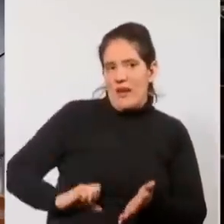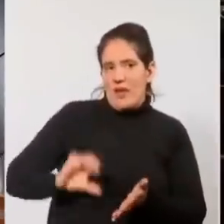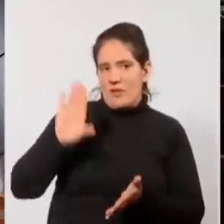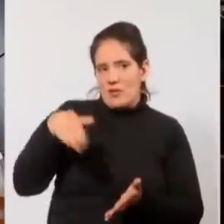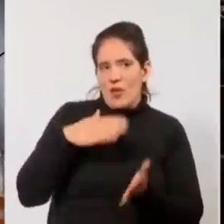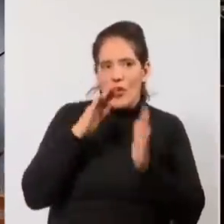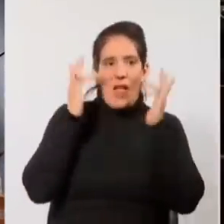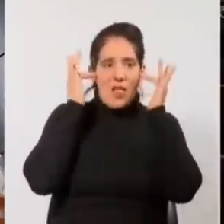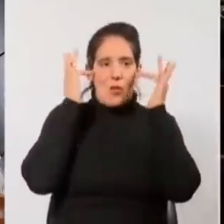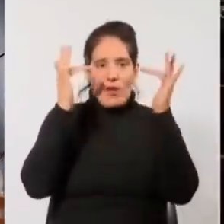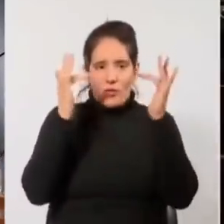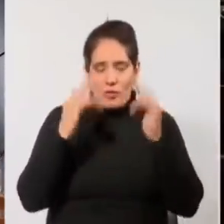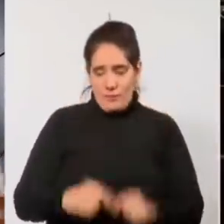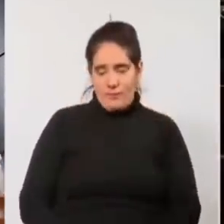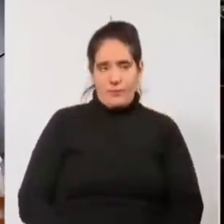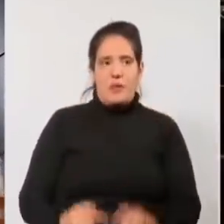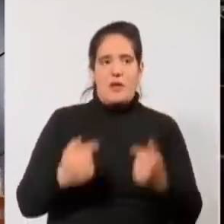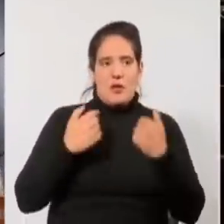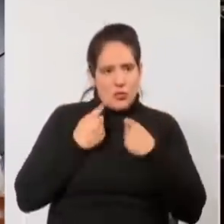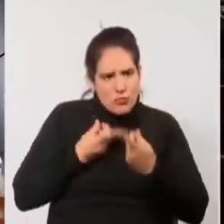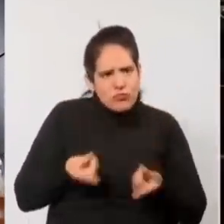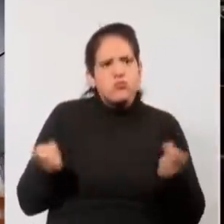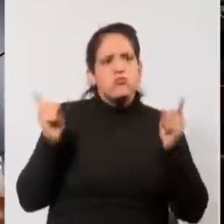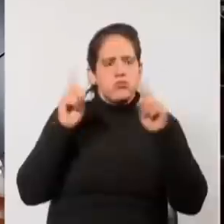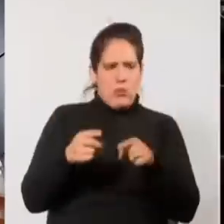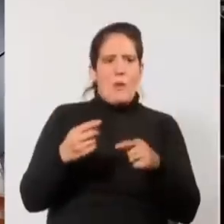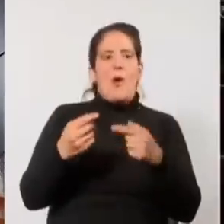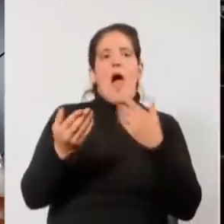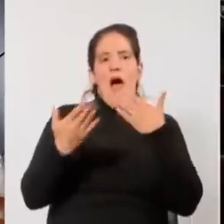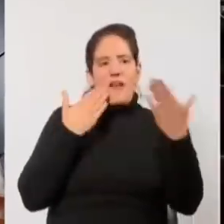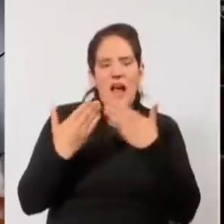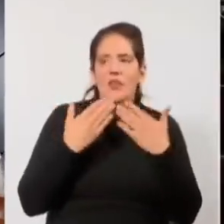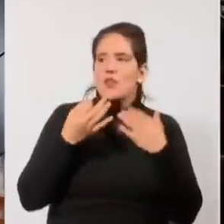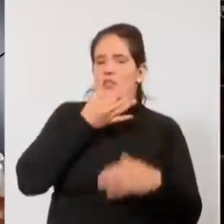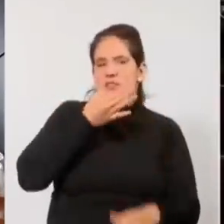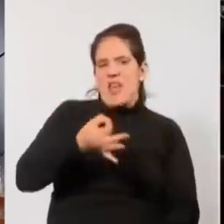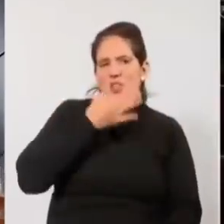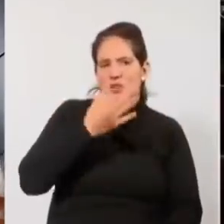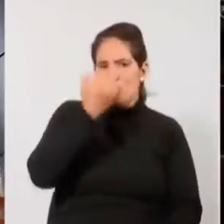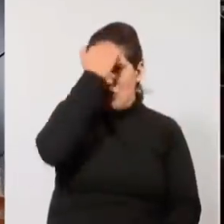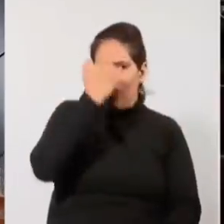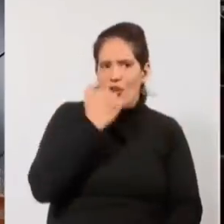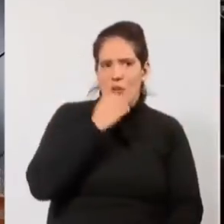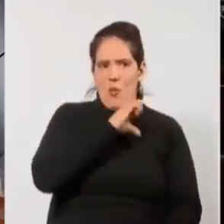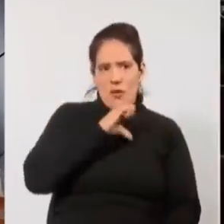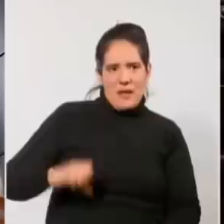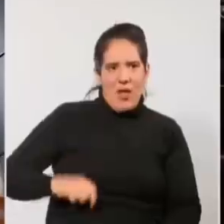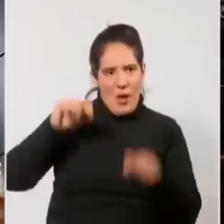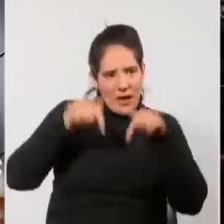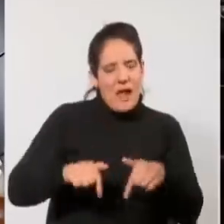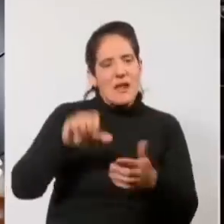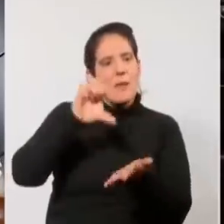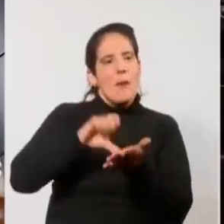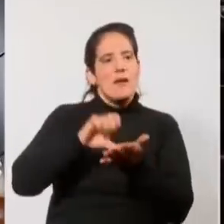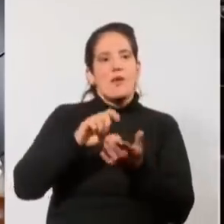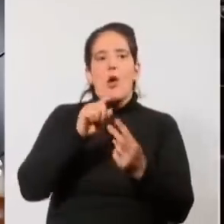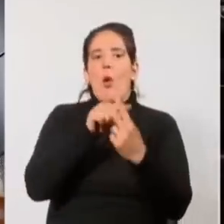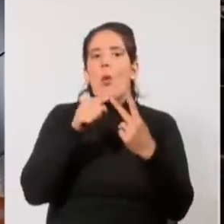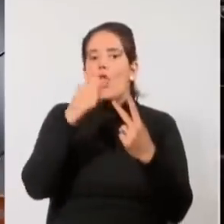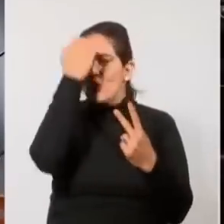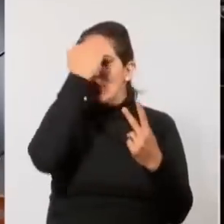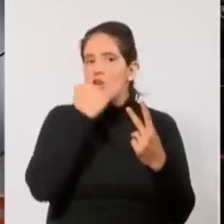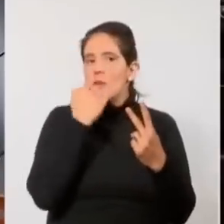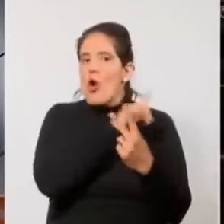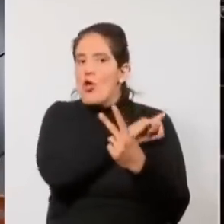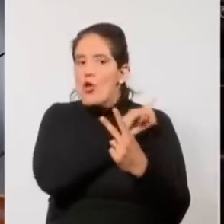la educación. Nosotros vamos a seguir hablando de terrorismo de Estado, porque en este país no hubo dos terrorismos,